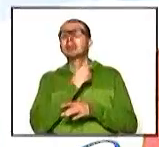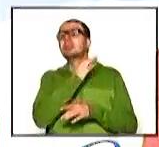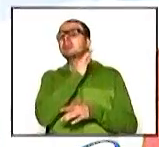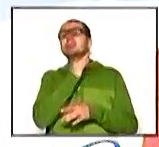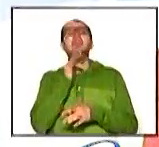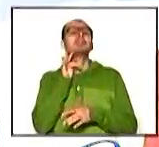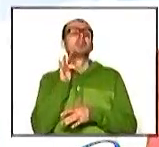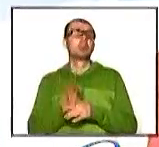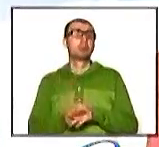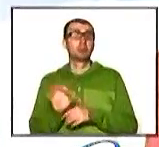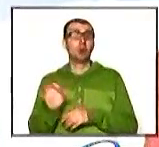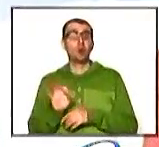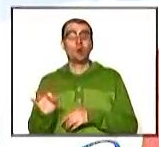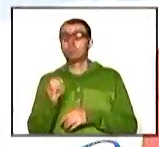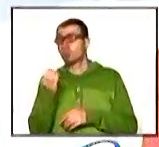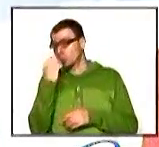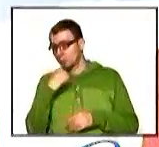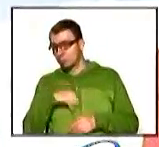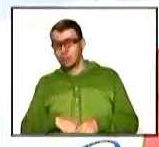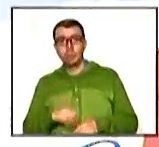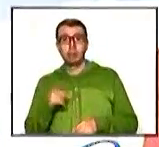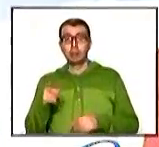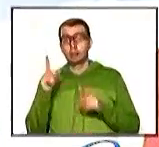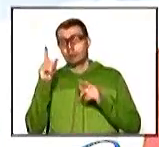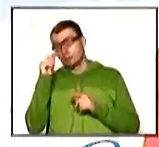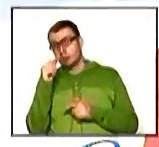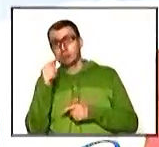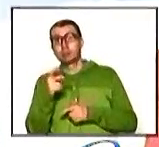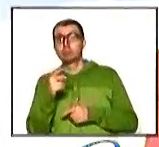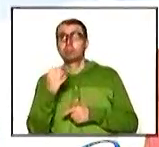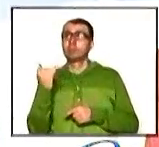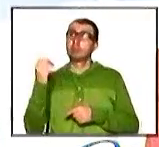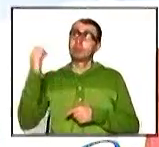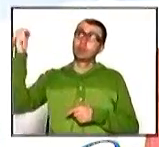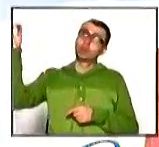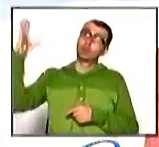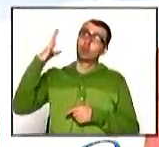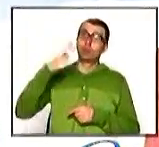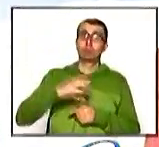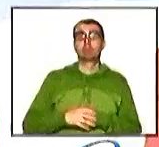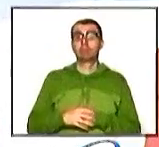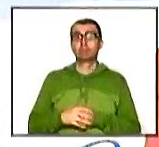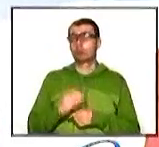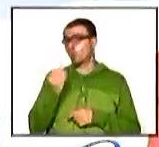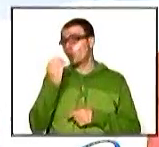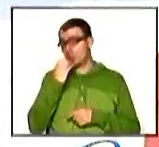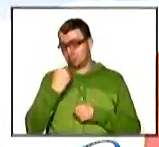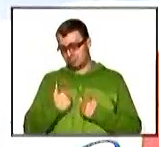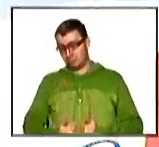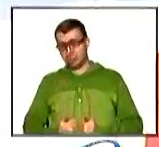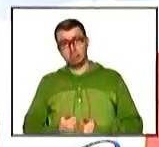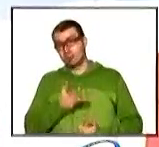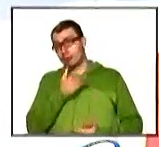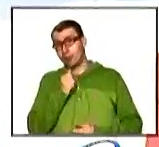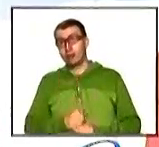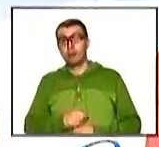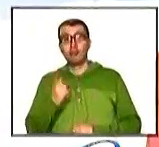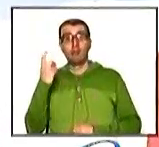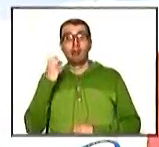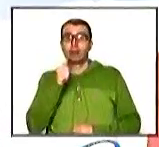problemas metabólicos, por deficiencias nutricionales. Por el sol. Por el sol sin hidratar, por falta de